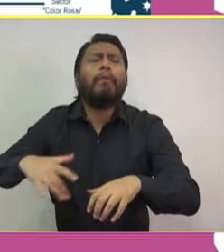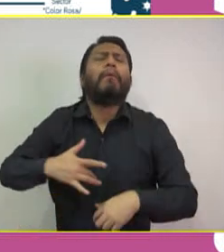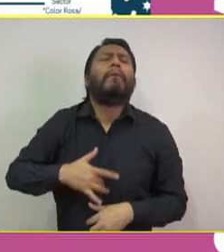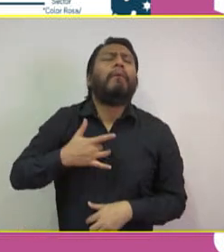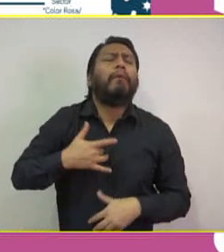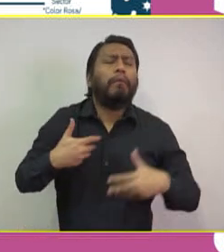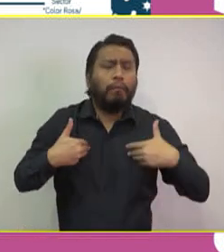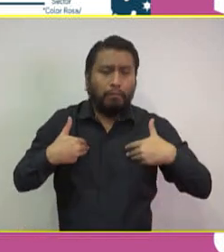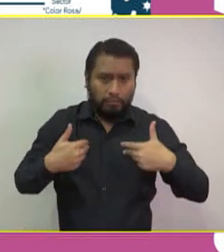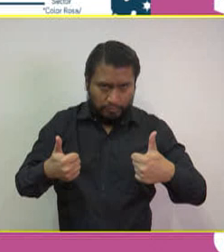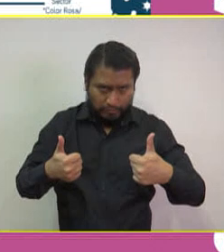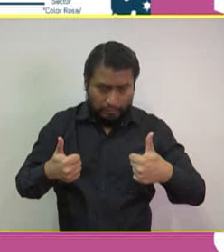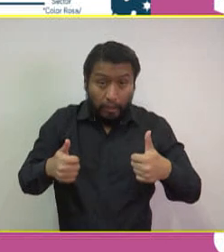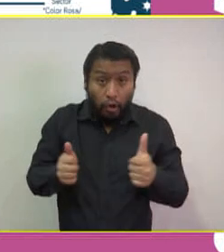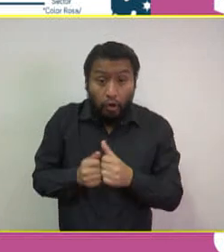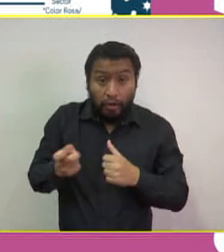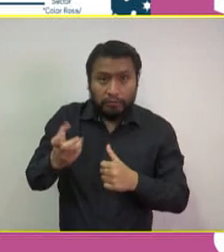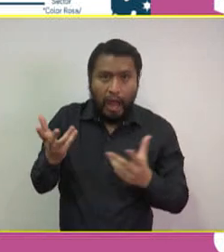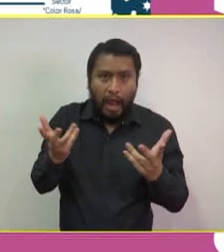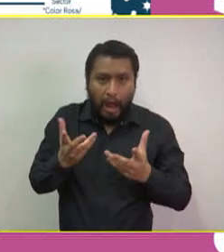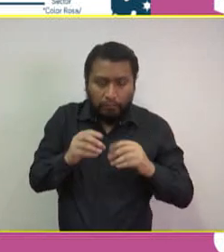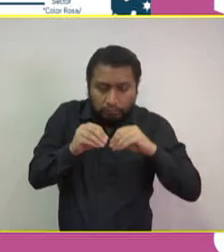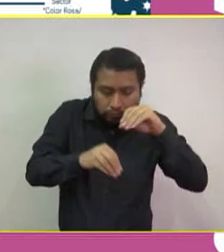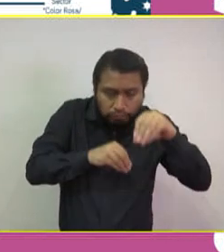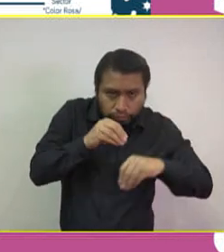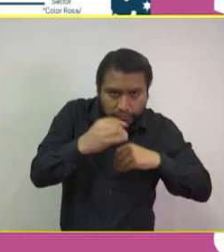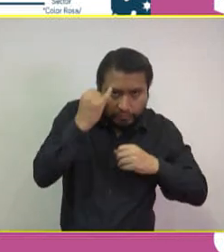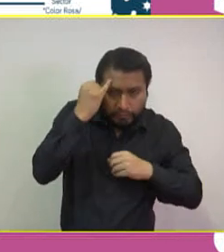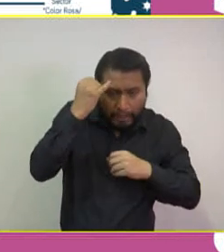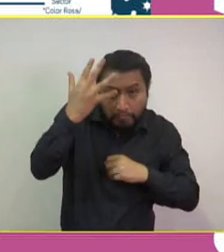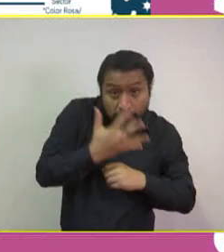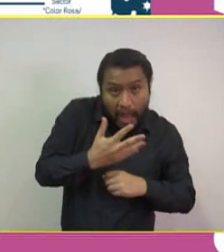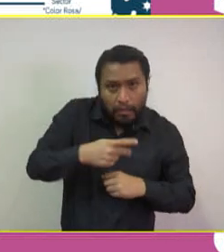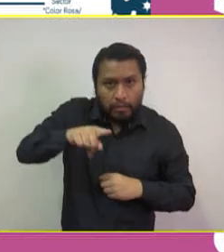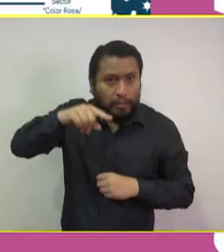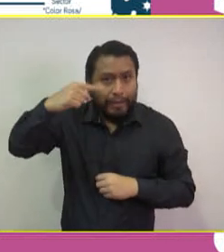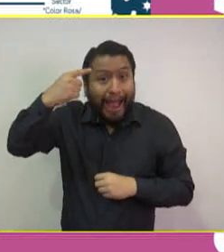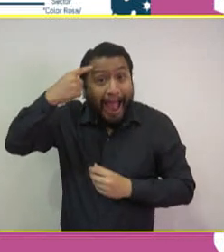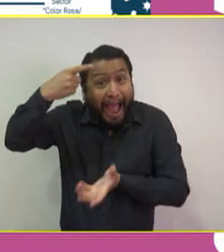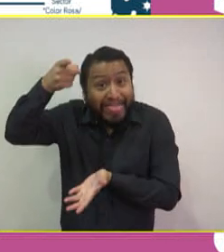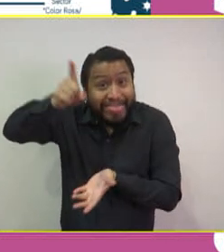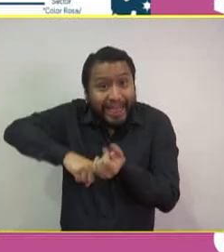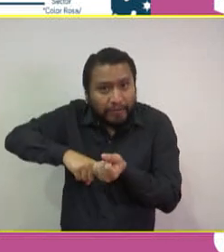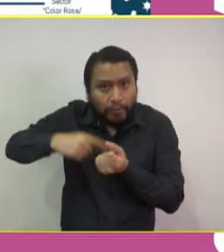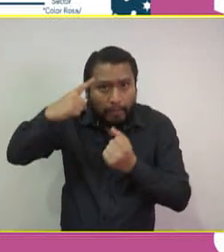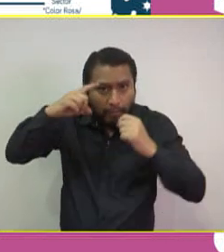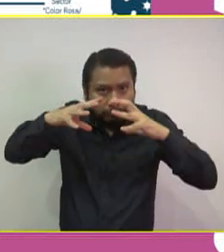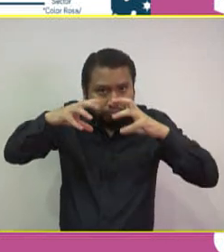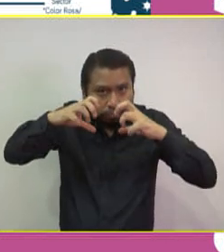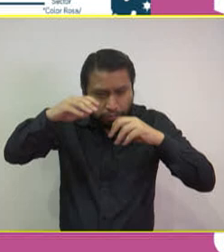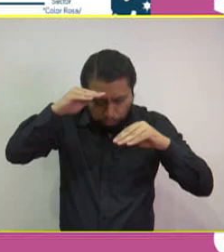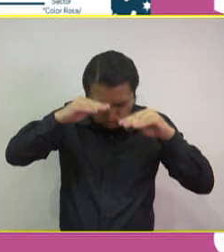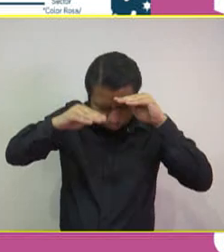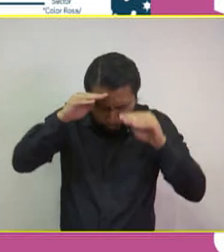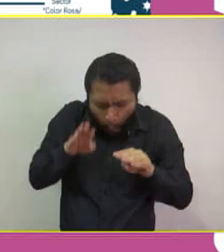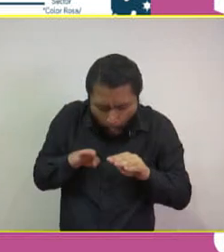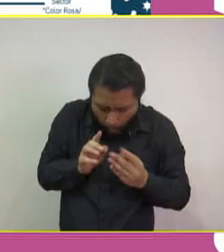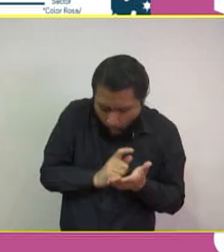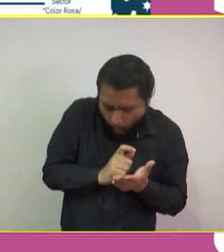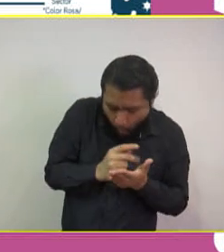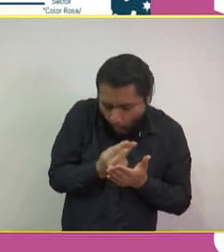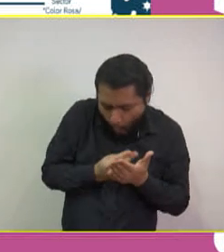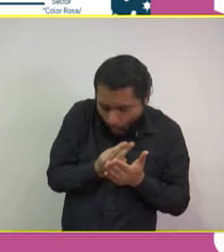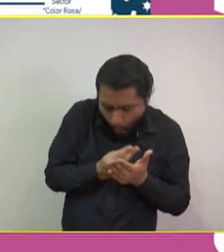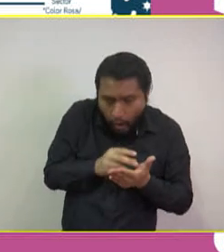hacen ilustraciones de cómo ellos en su mente identifican estas formas tridimensionales y son muchísimo